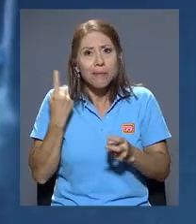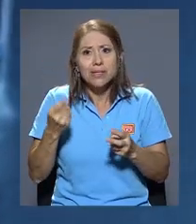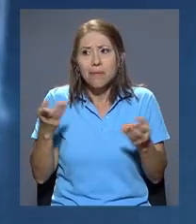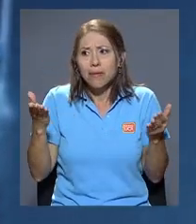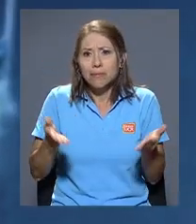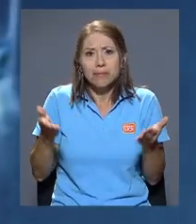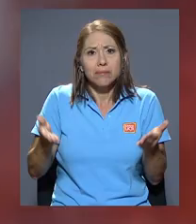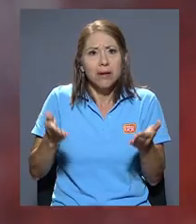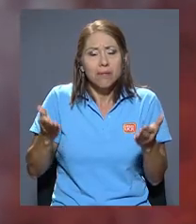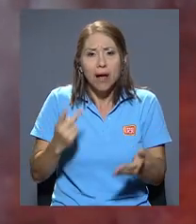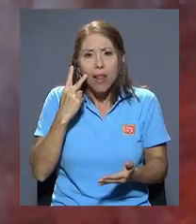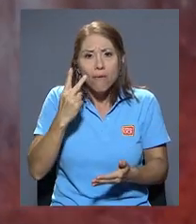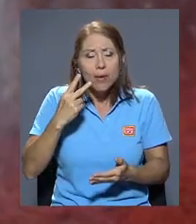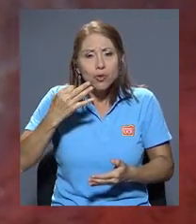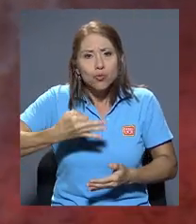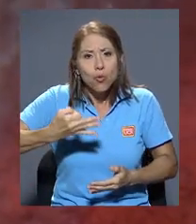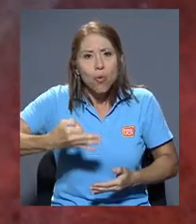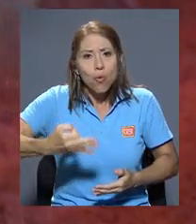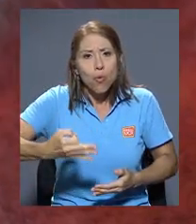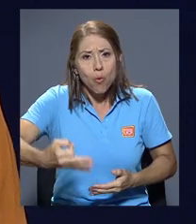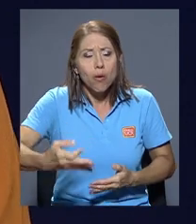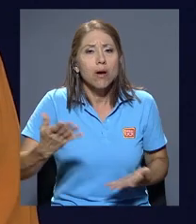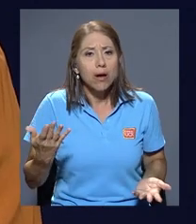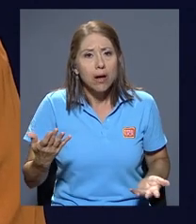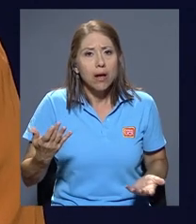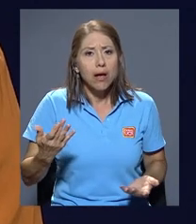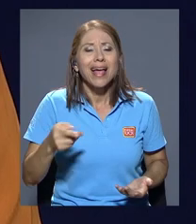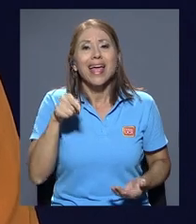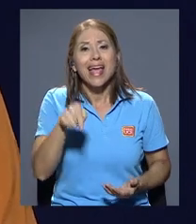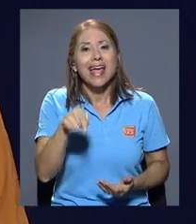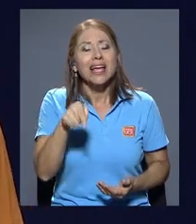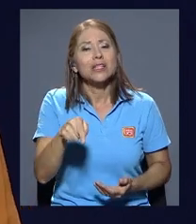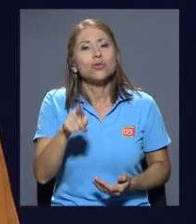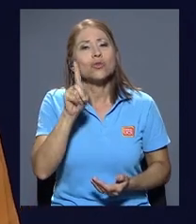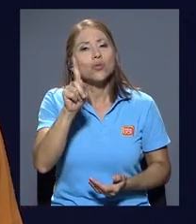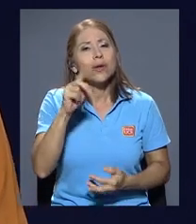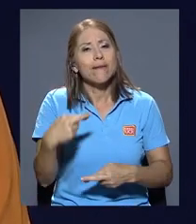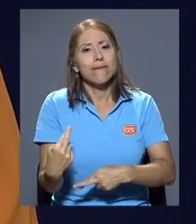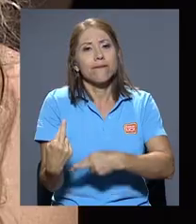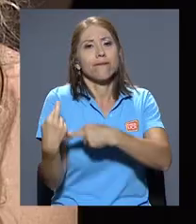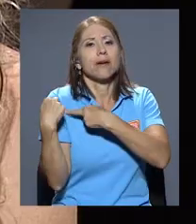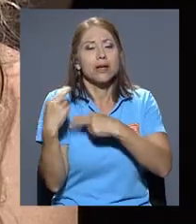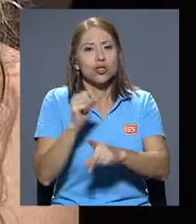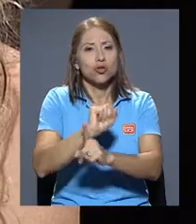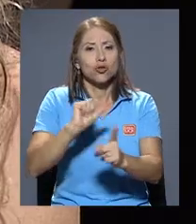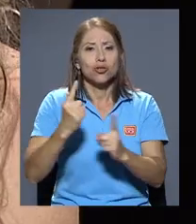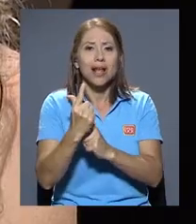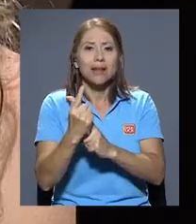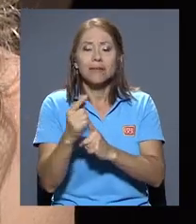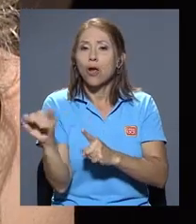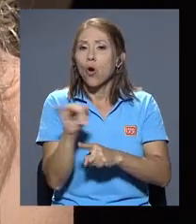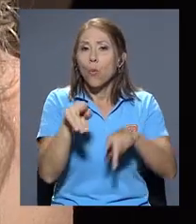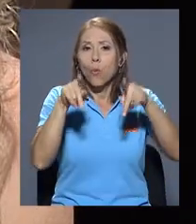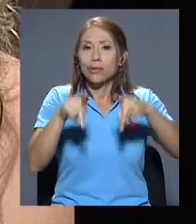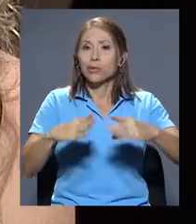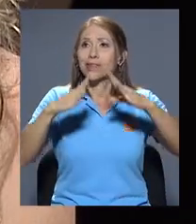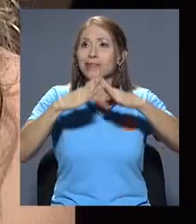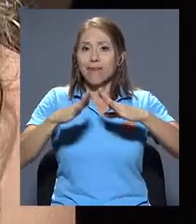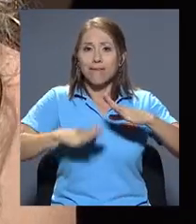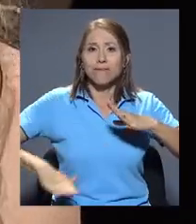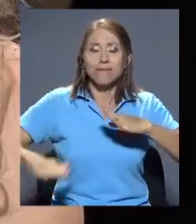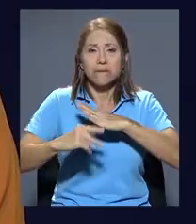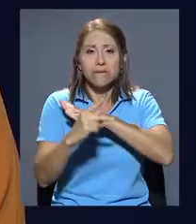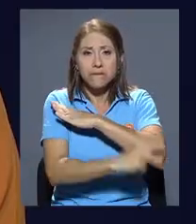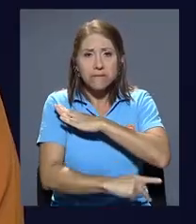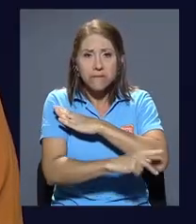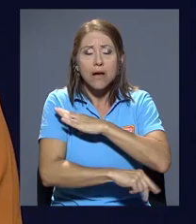diariamente. Entonces creo que es una cuestión de responsabilidad social como ciudadanos y ciudadanas, el poder ampliar nuestro